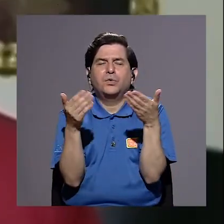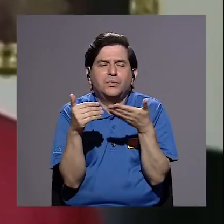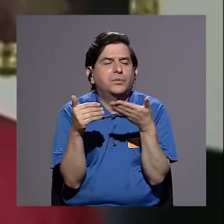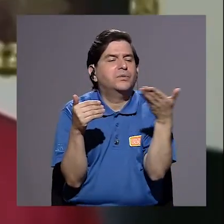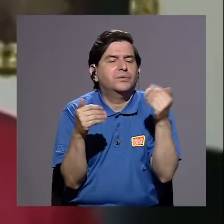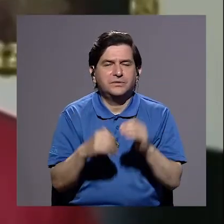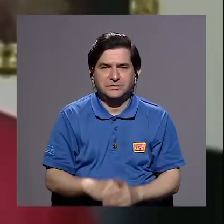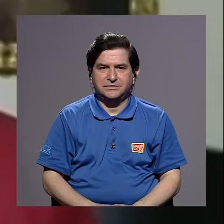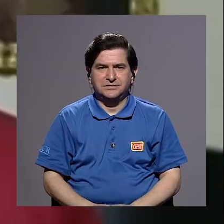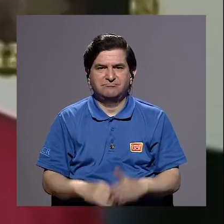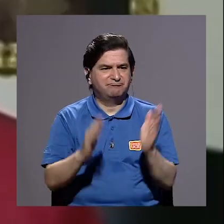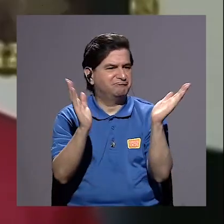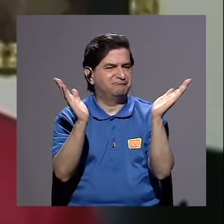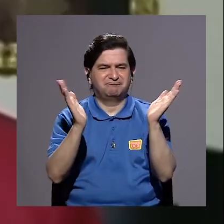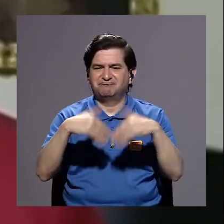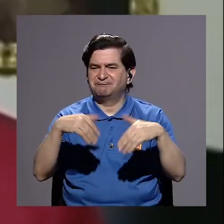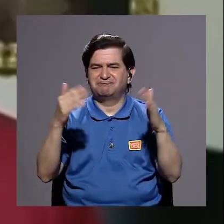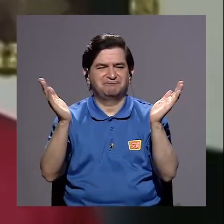No hay